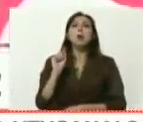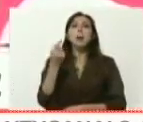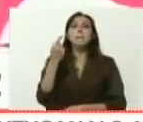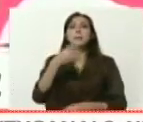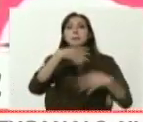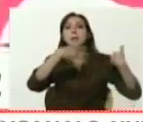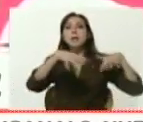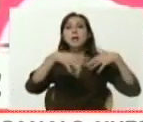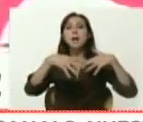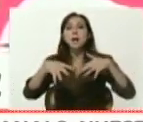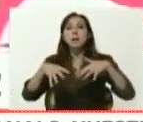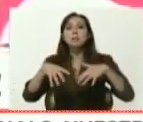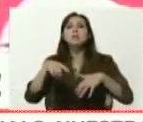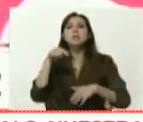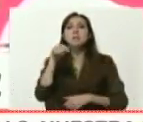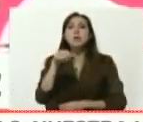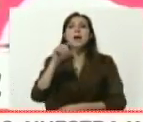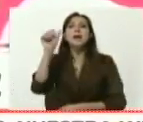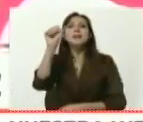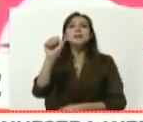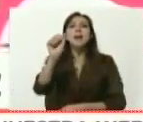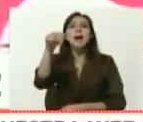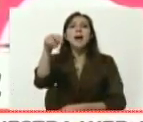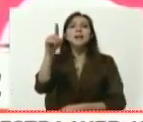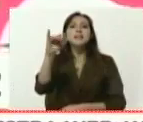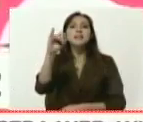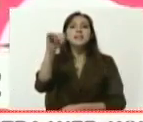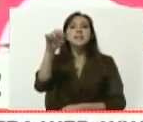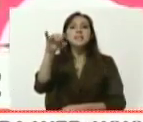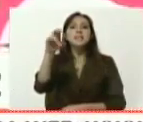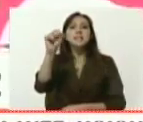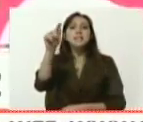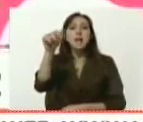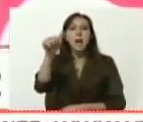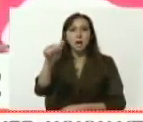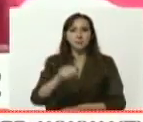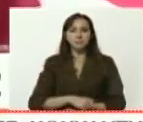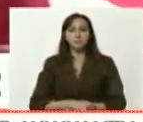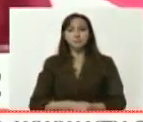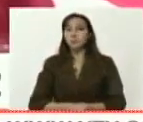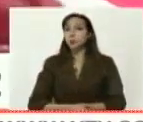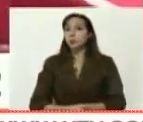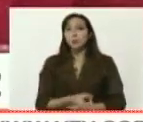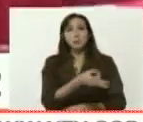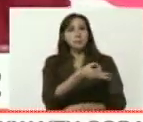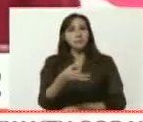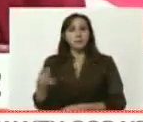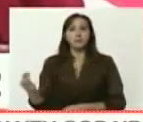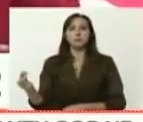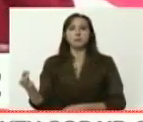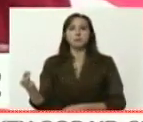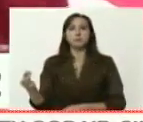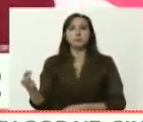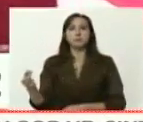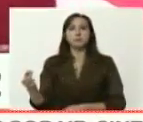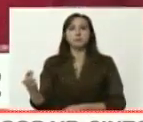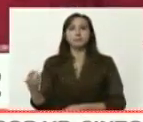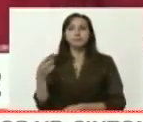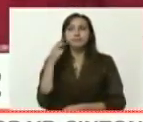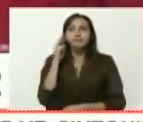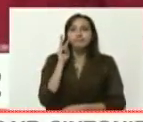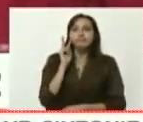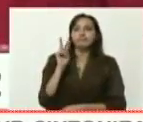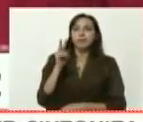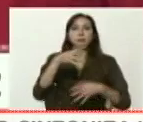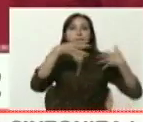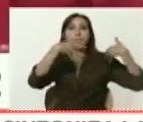sandinista, después del triunfo del año 79. Y fue extraordinario ver los soldados